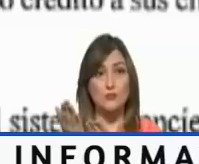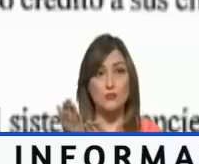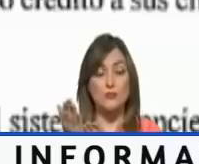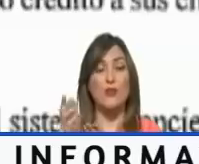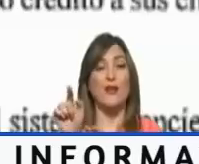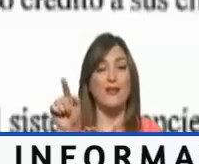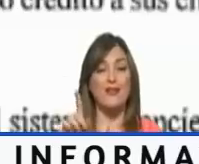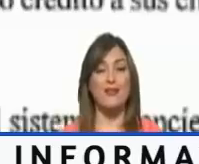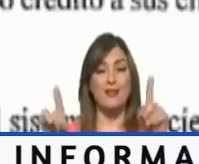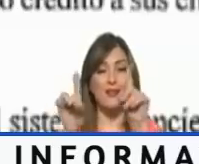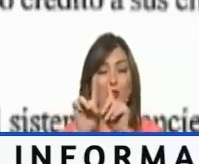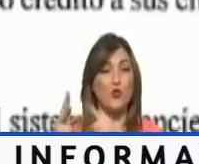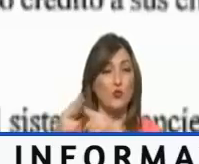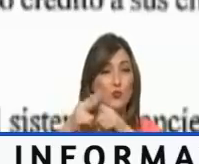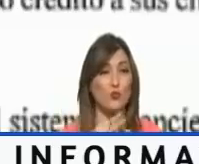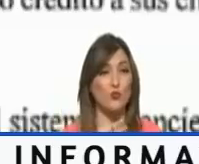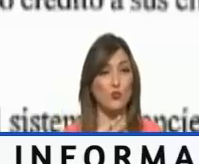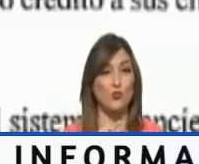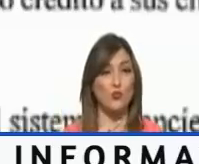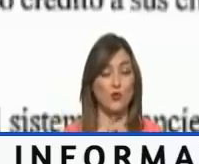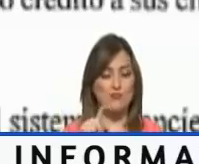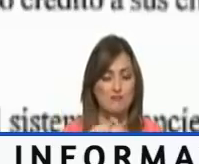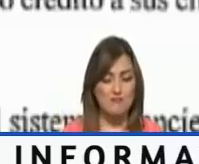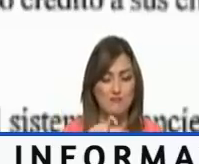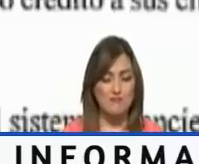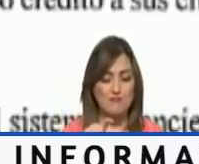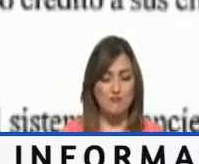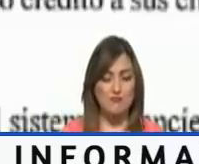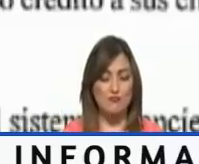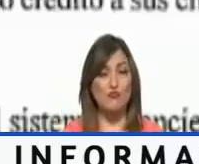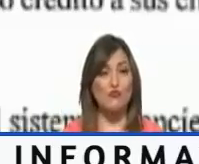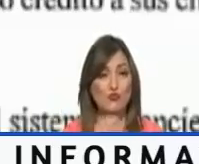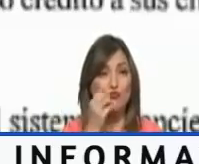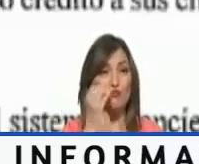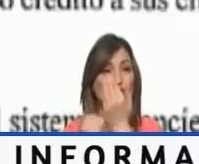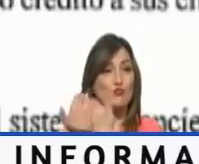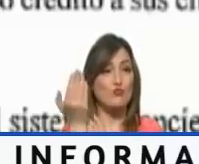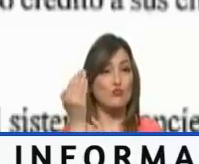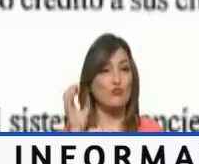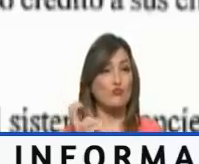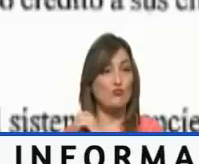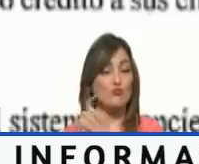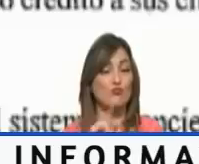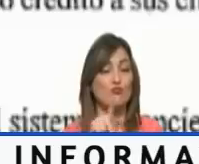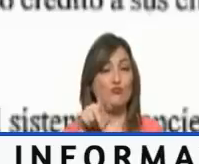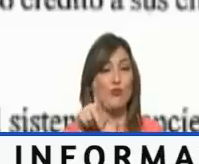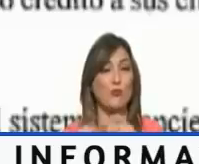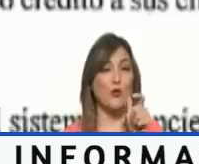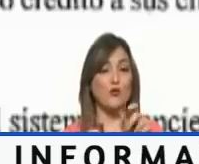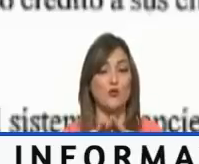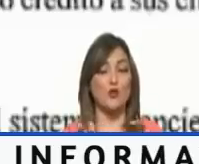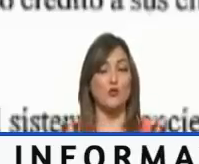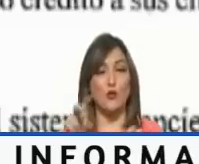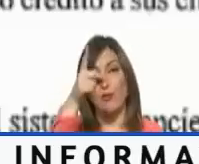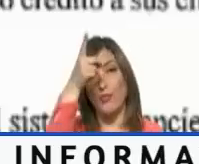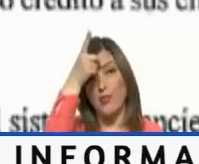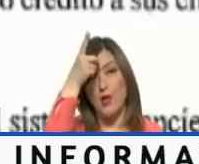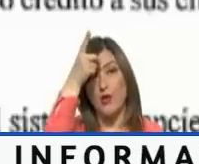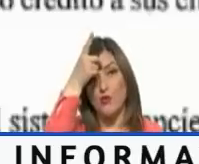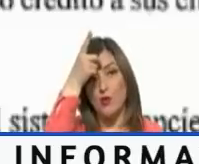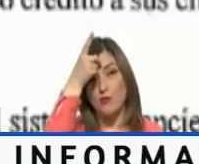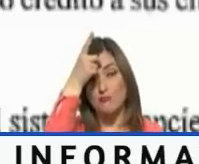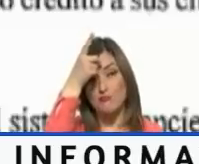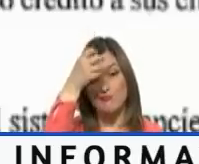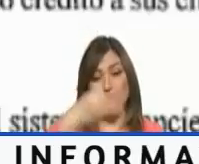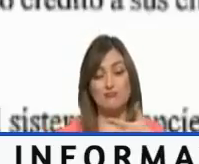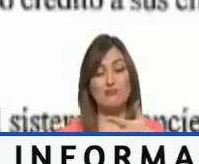referencias crediticias eliminen de sus registros la información histórica de obligaciones de las personas naturales deudoras, cuya